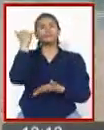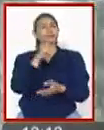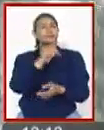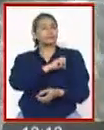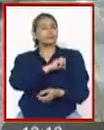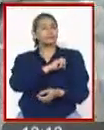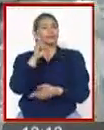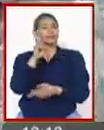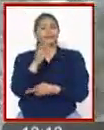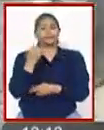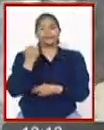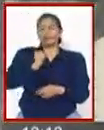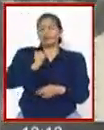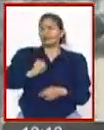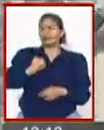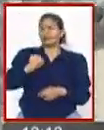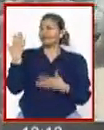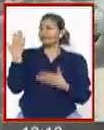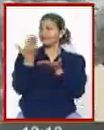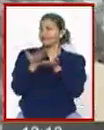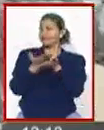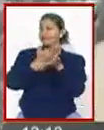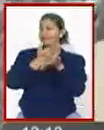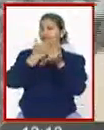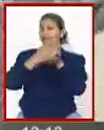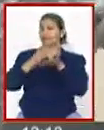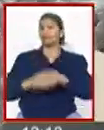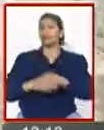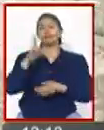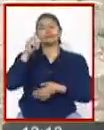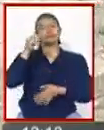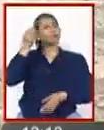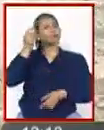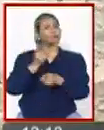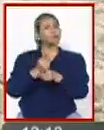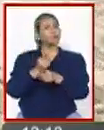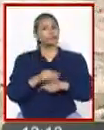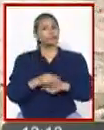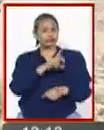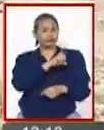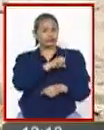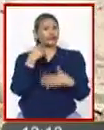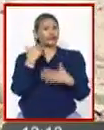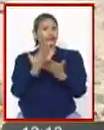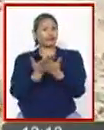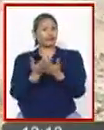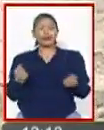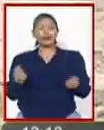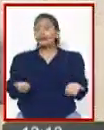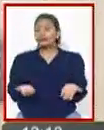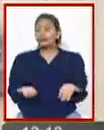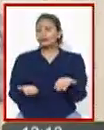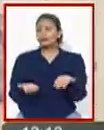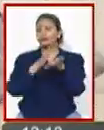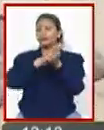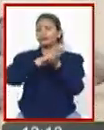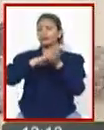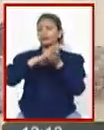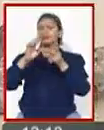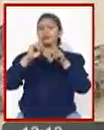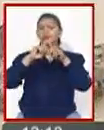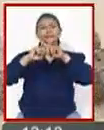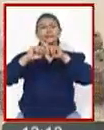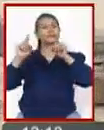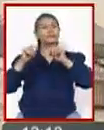use delincuentes pandilleros para venir y desalojar. Eso no es justo. La policía llegó al lugar con maquinaria para desalojarlos. Sin